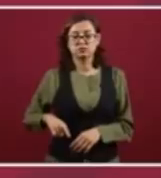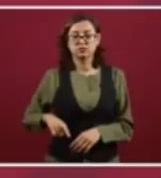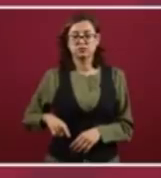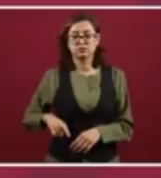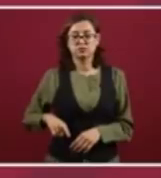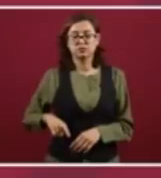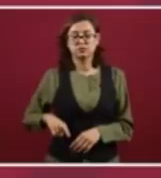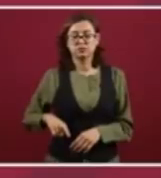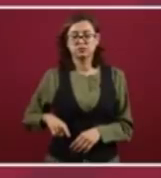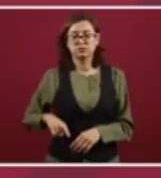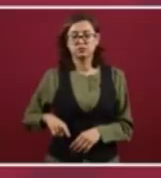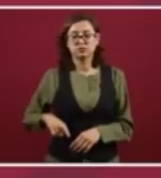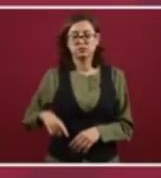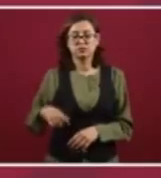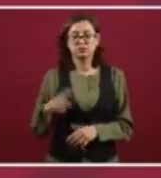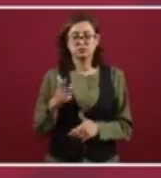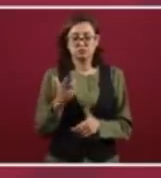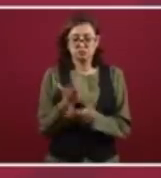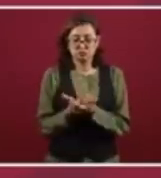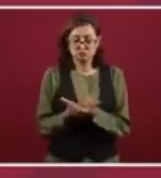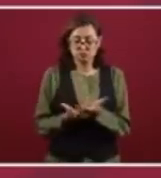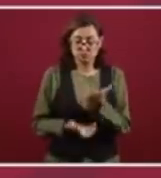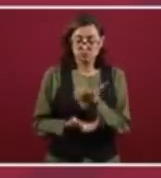a llevar a cabo